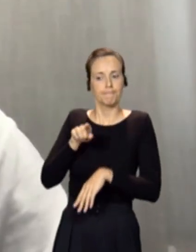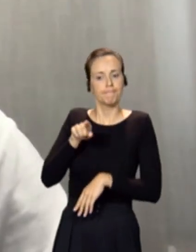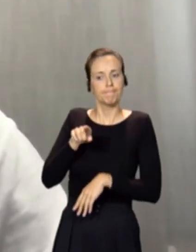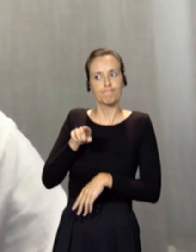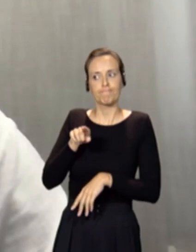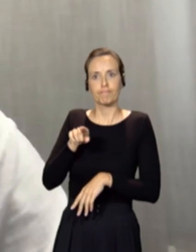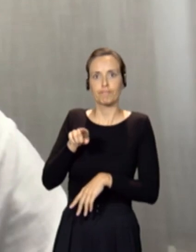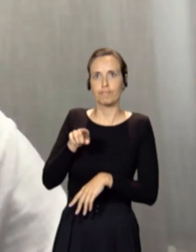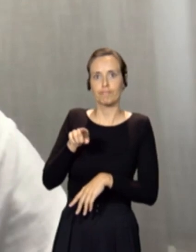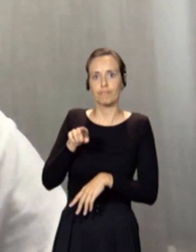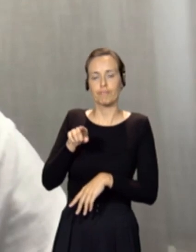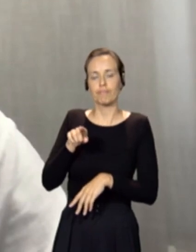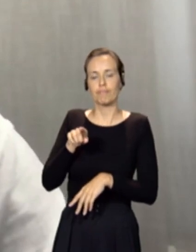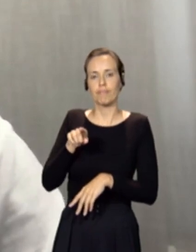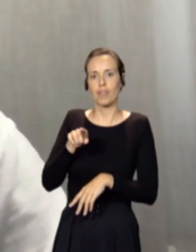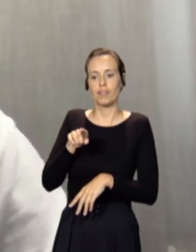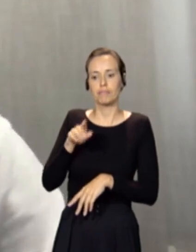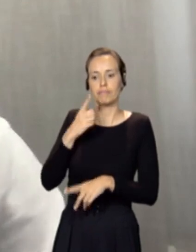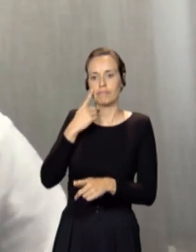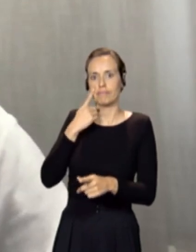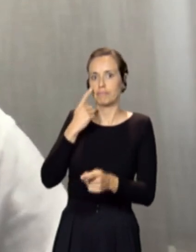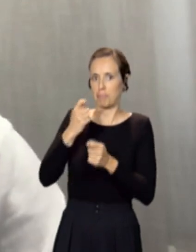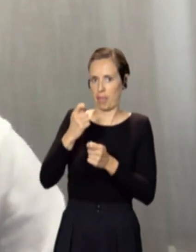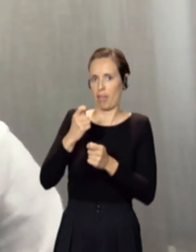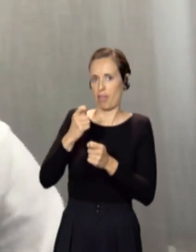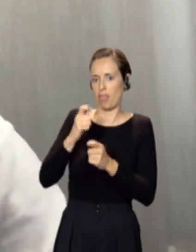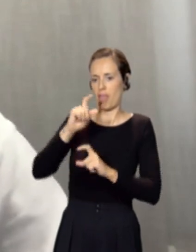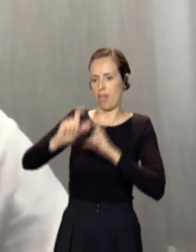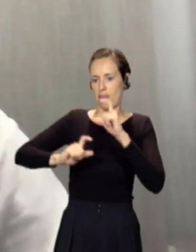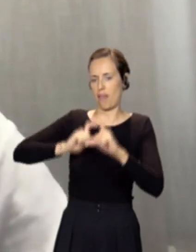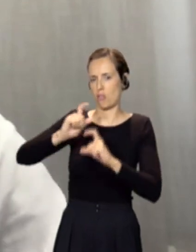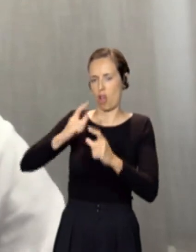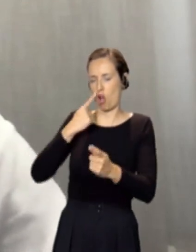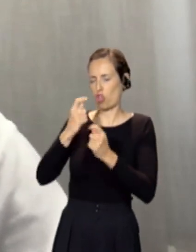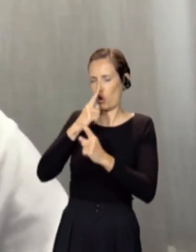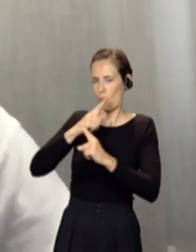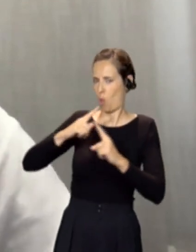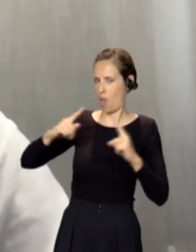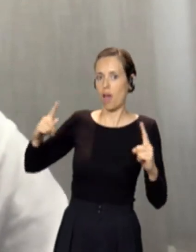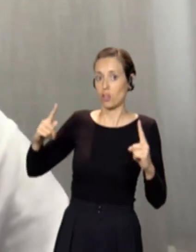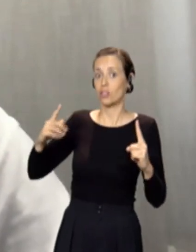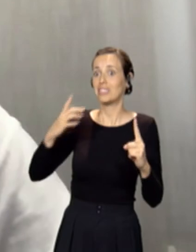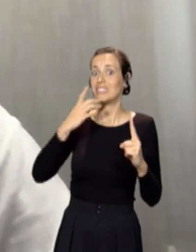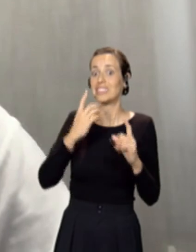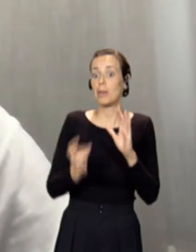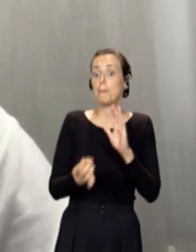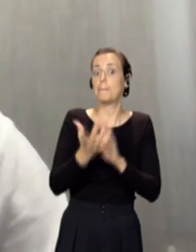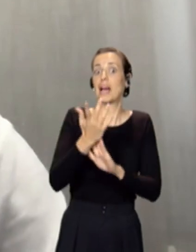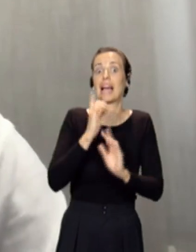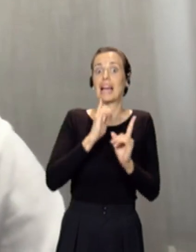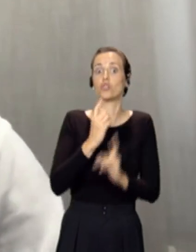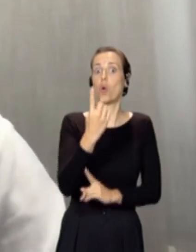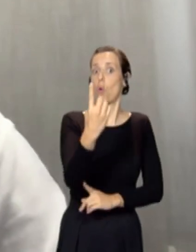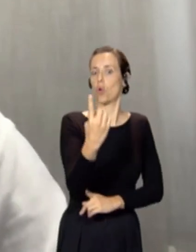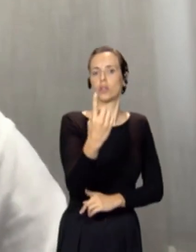que vigilancia epidemiológica la controla durante todo el año, ¿no? Entonces, cuando aparece un caso, enseguida pues se